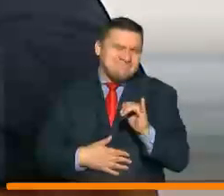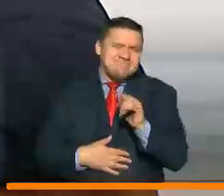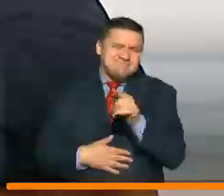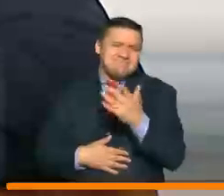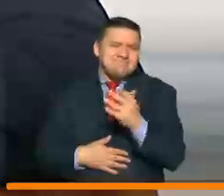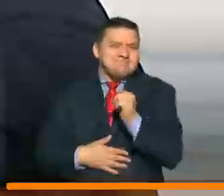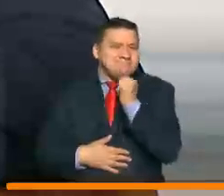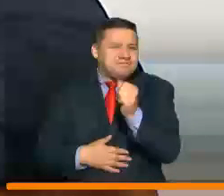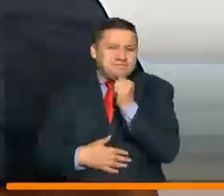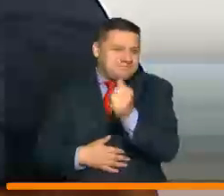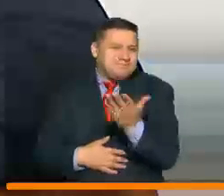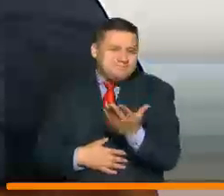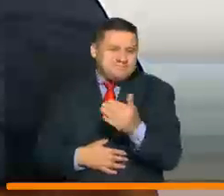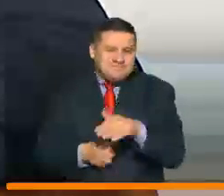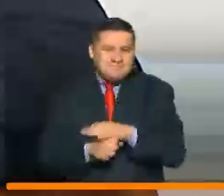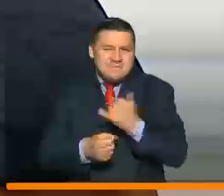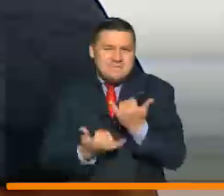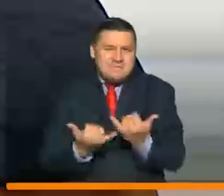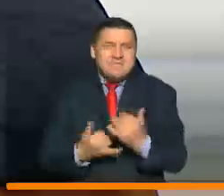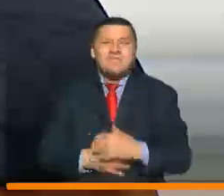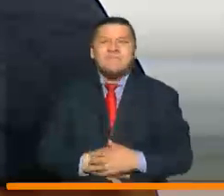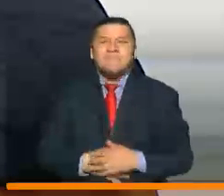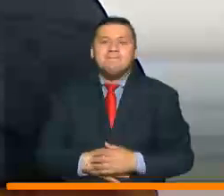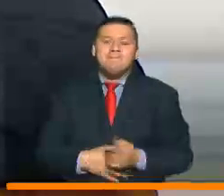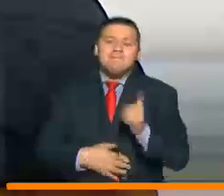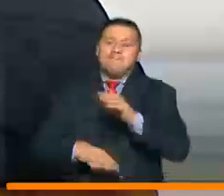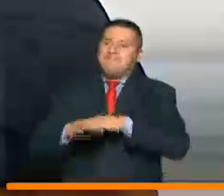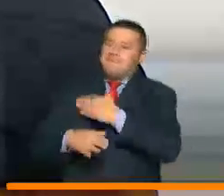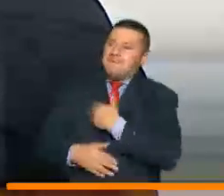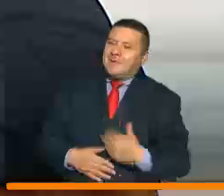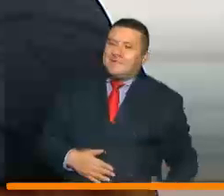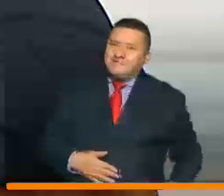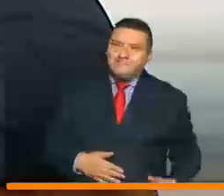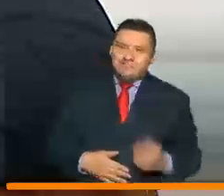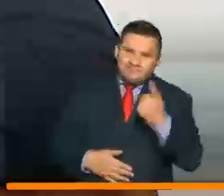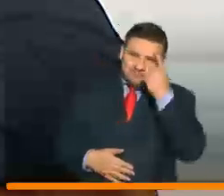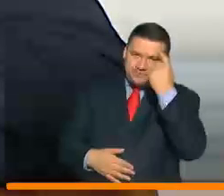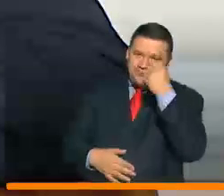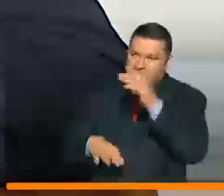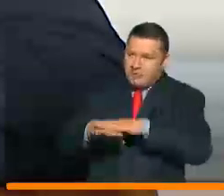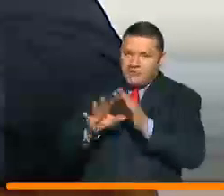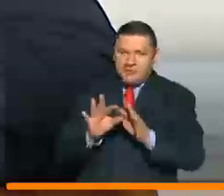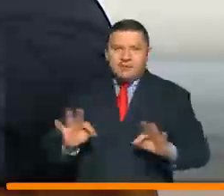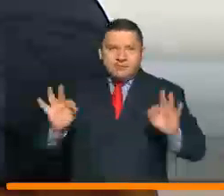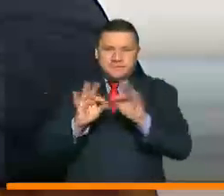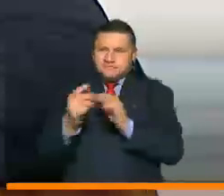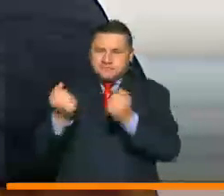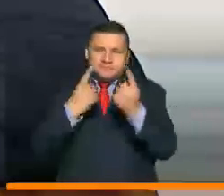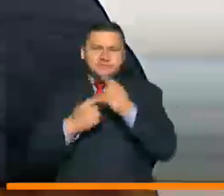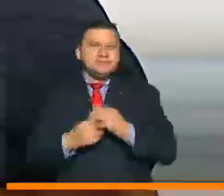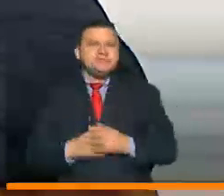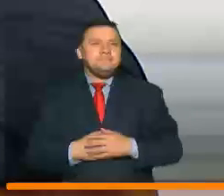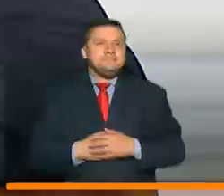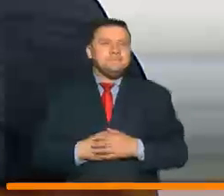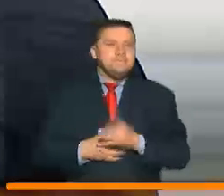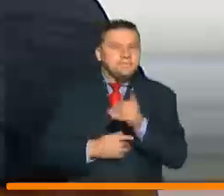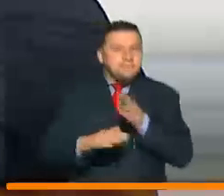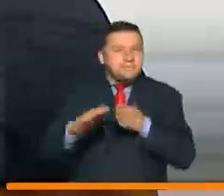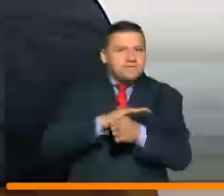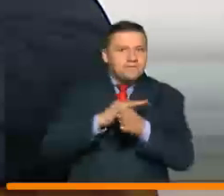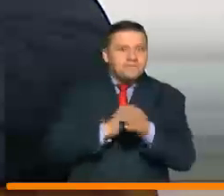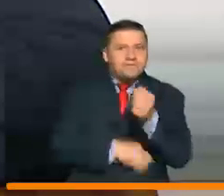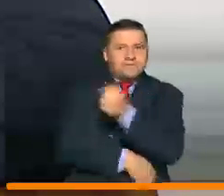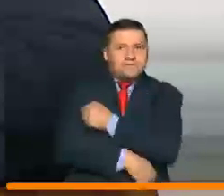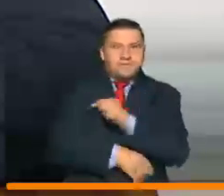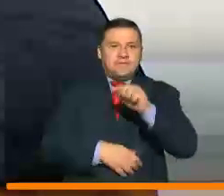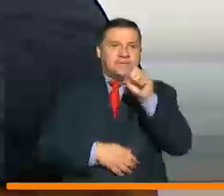de por hecho está crítica en este momento. También, presidente, tener en cuenta, muy importante, usted lo preguntaba, el acceso a